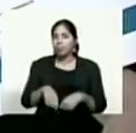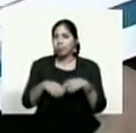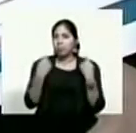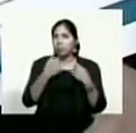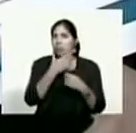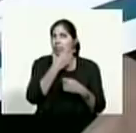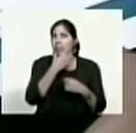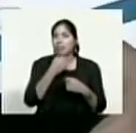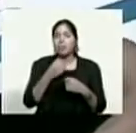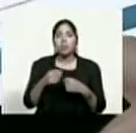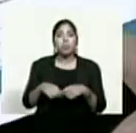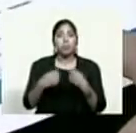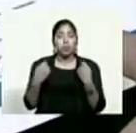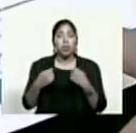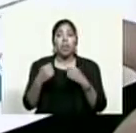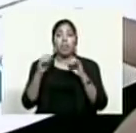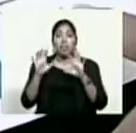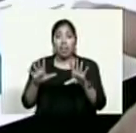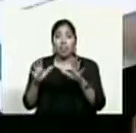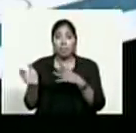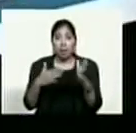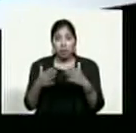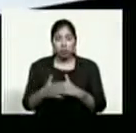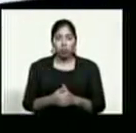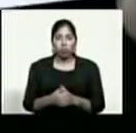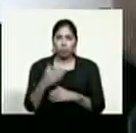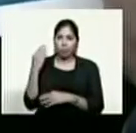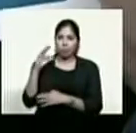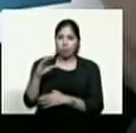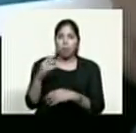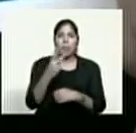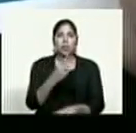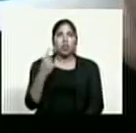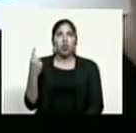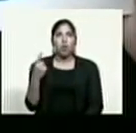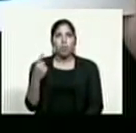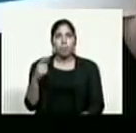el 10 de marzo dice 21 fallecidos.